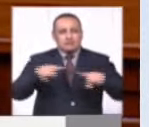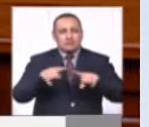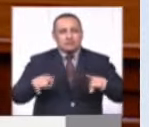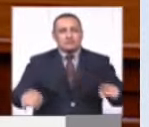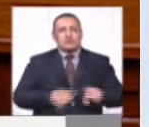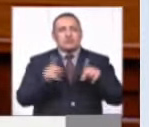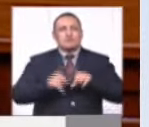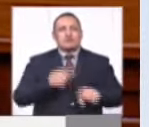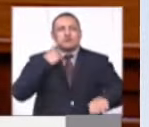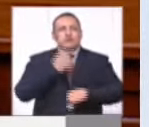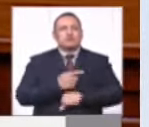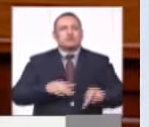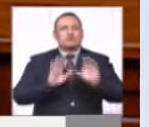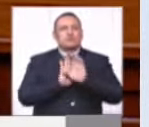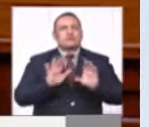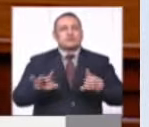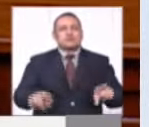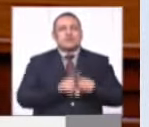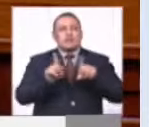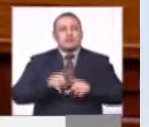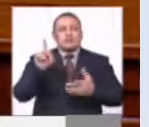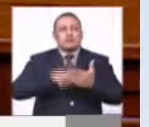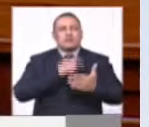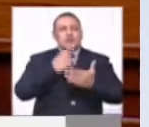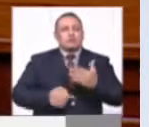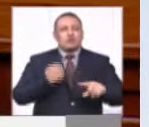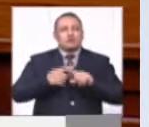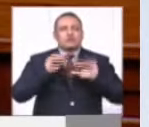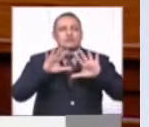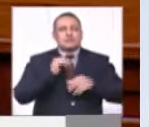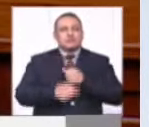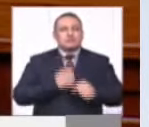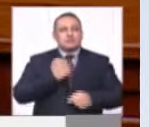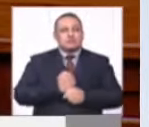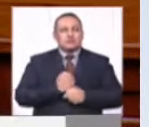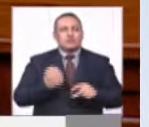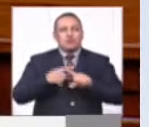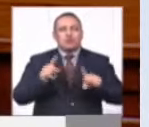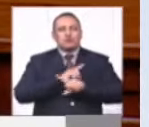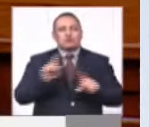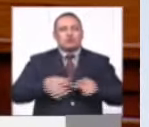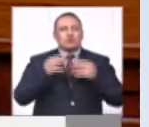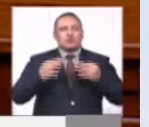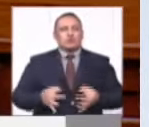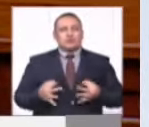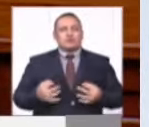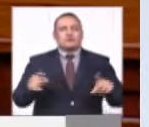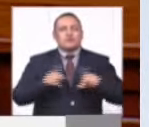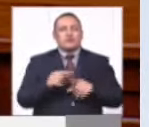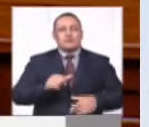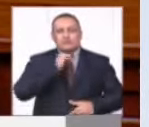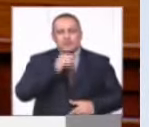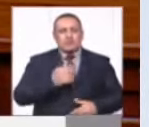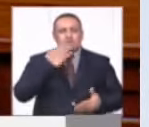señores los denunciamos constitucionalmente para inhabilitar los 10 años por no cumplir y